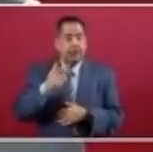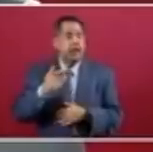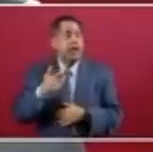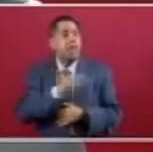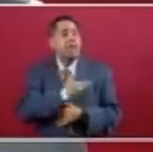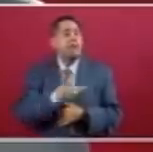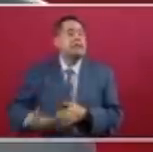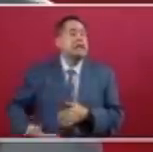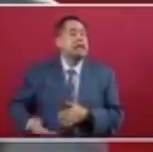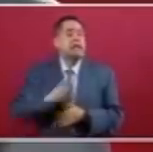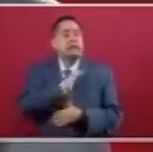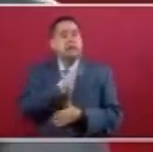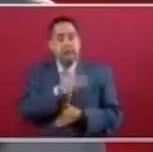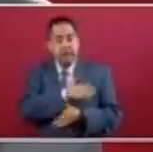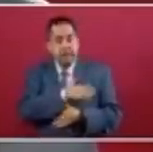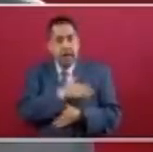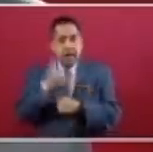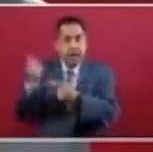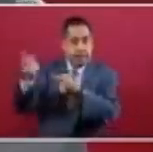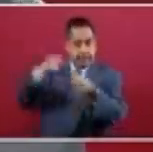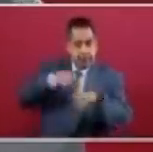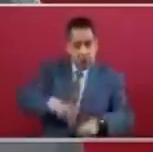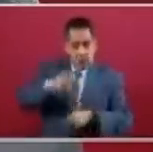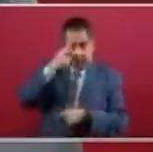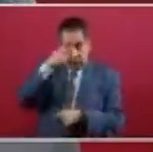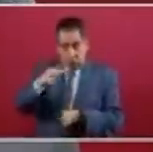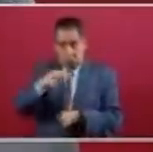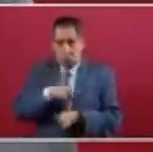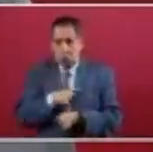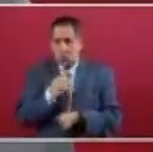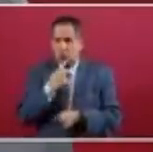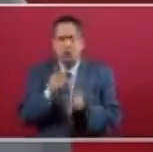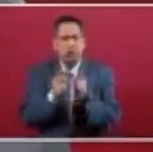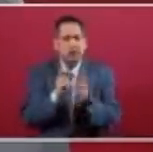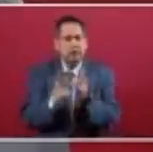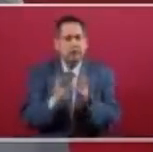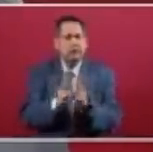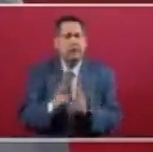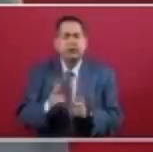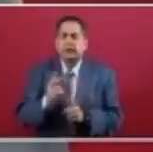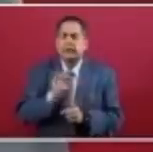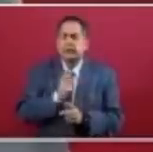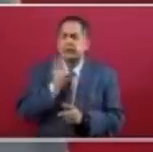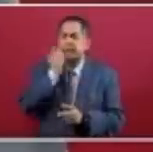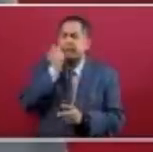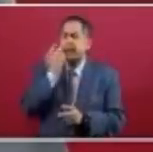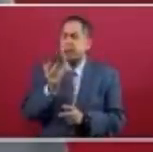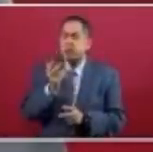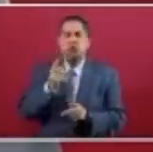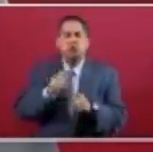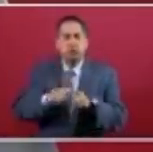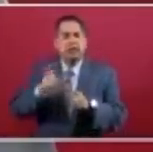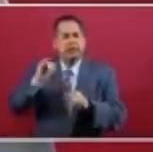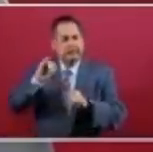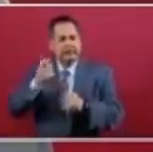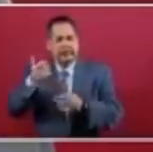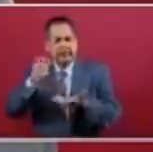España a México, queremos que haya inversión